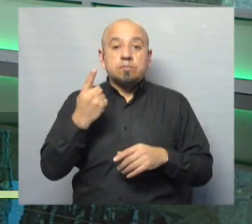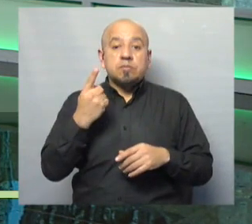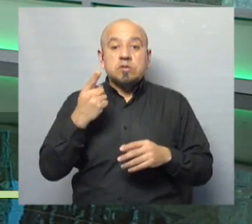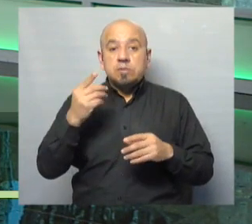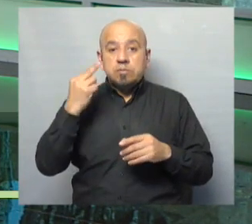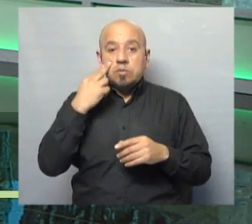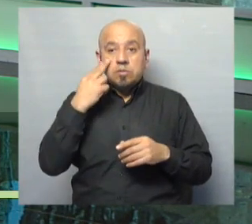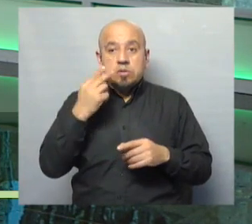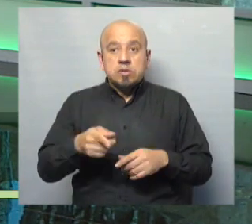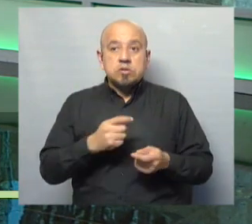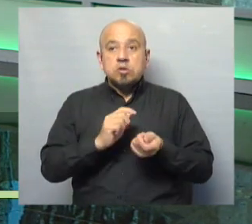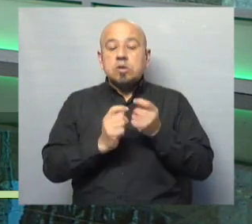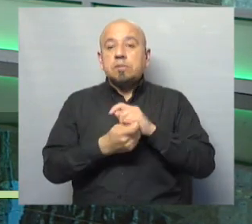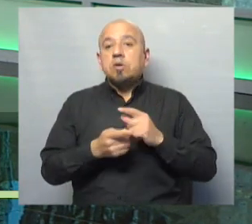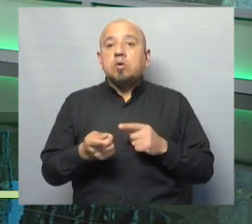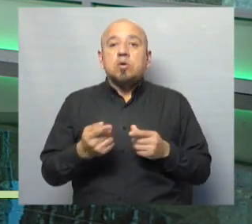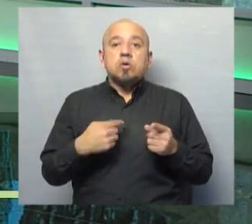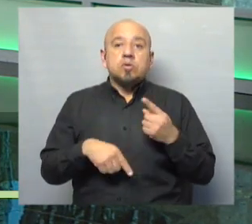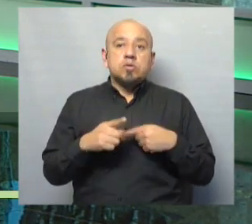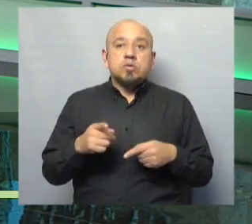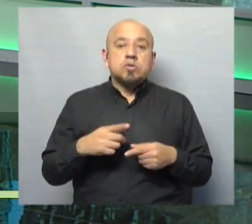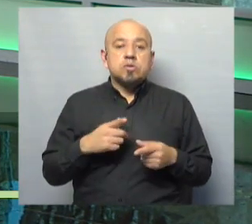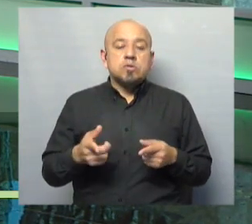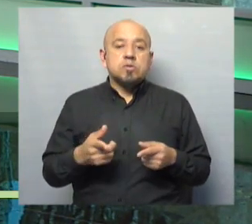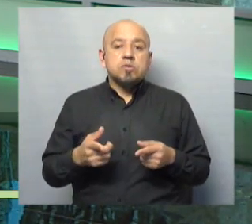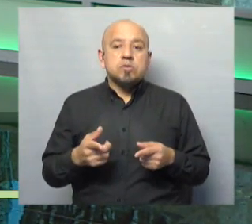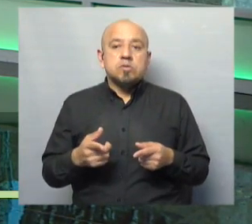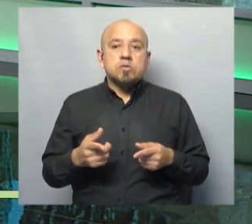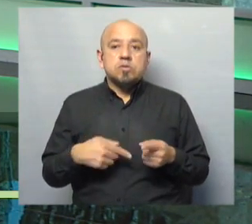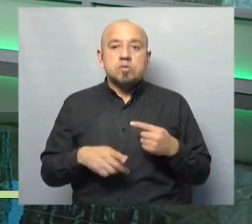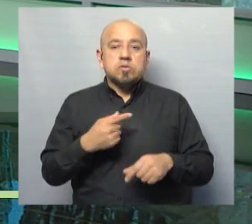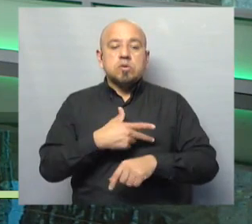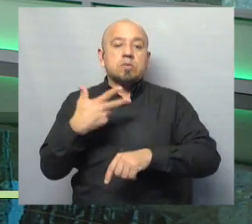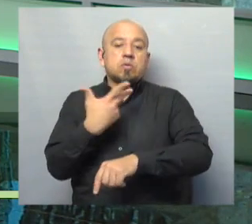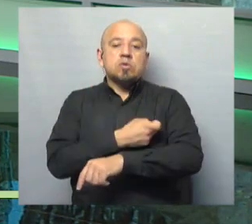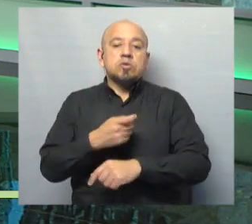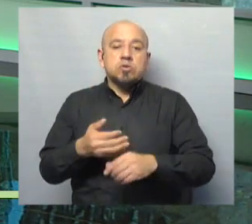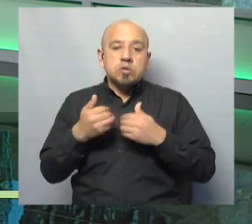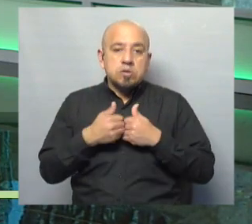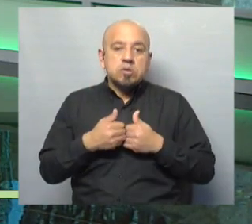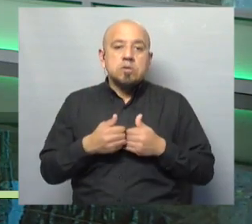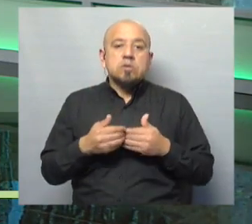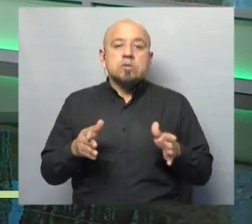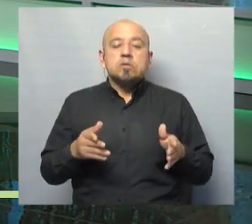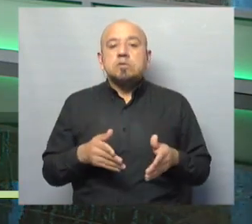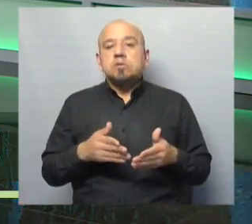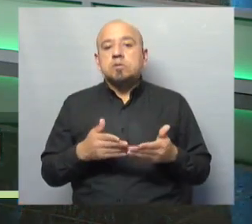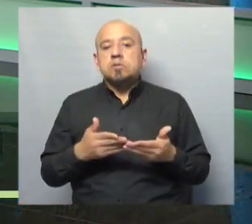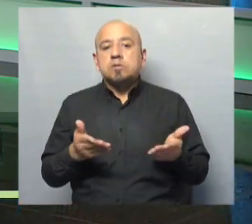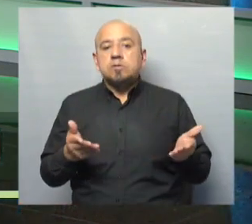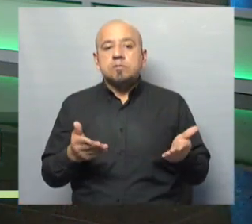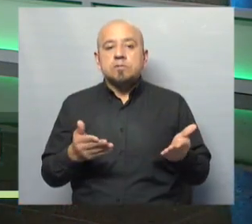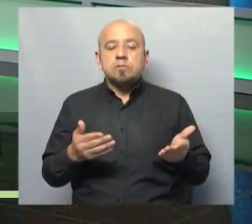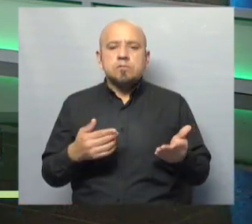rápidamente cambió la medida que fue efectivo la vacunación empezó a desplazarse la